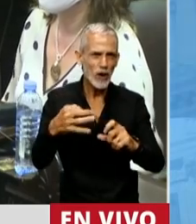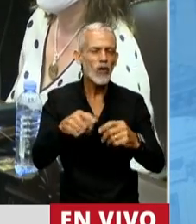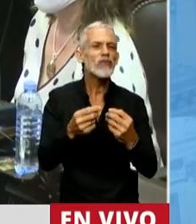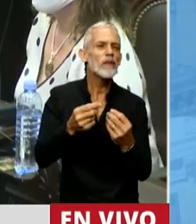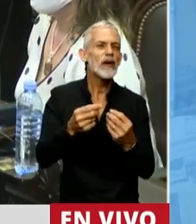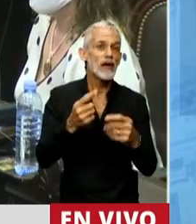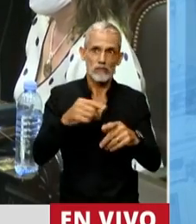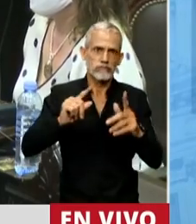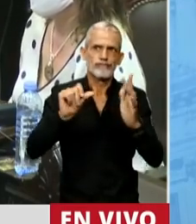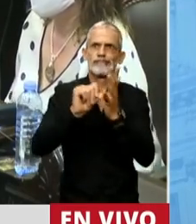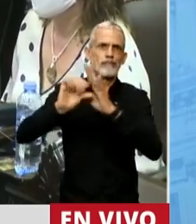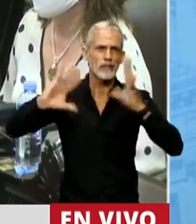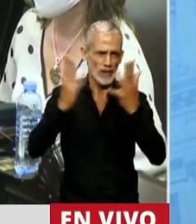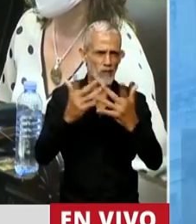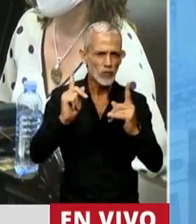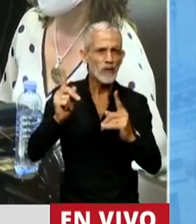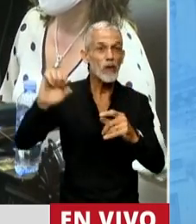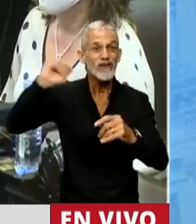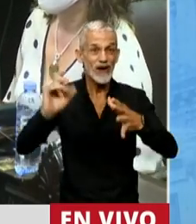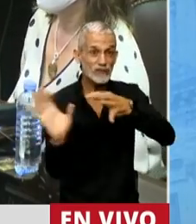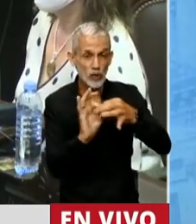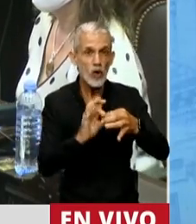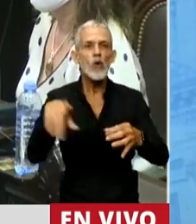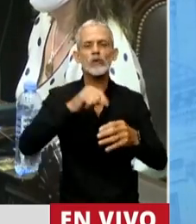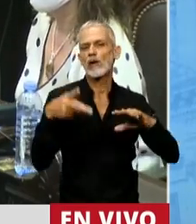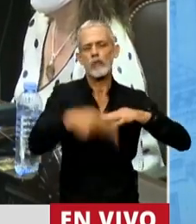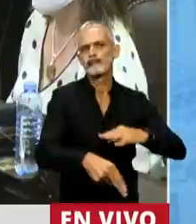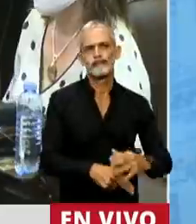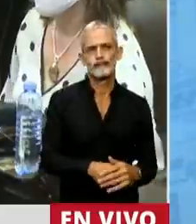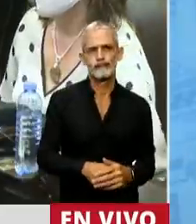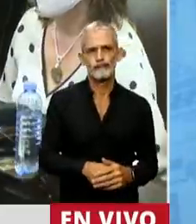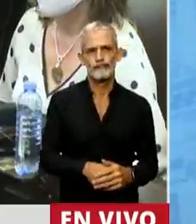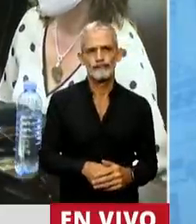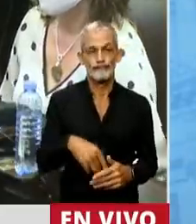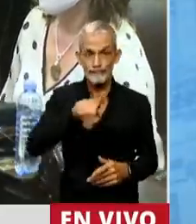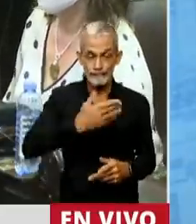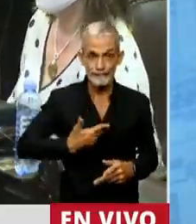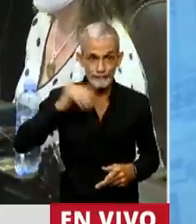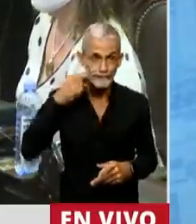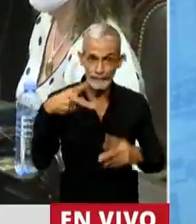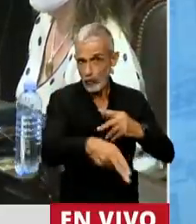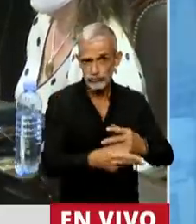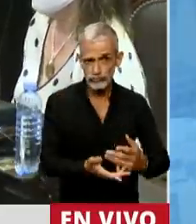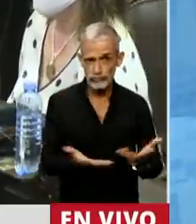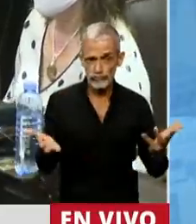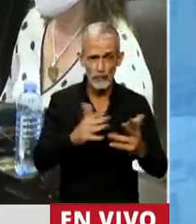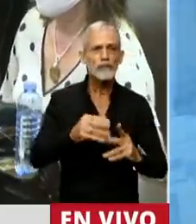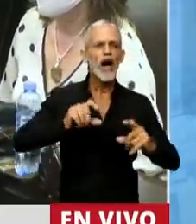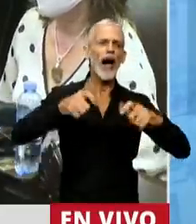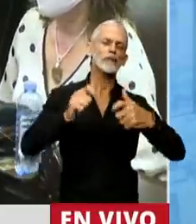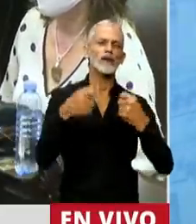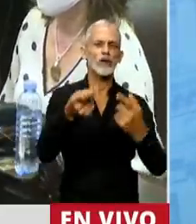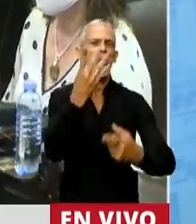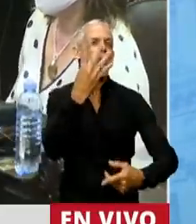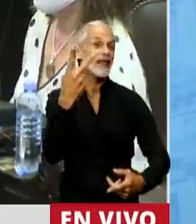hace en todos los países serios, por inflación, ustedes la cortaron. Por eso, en vez de darles una actualización